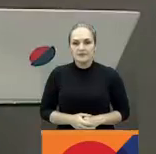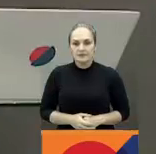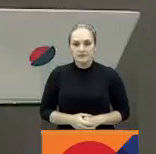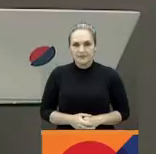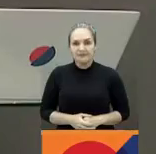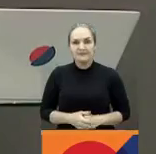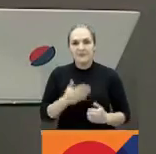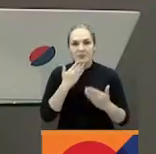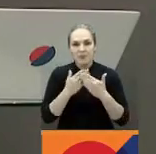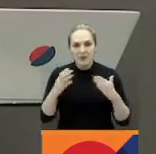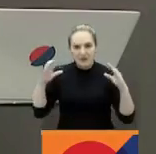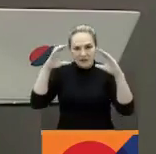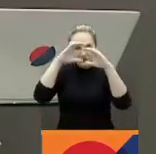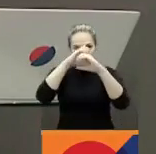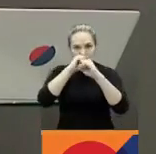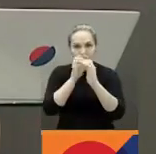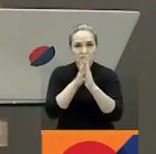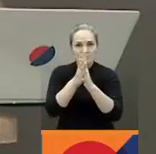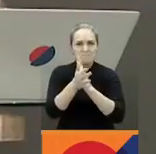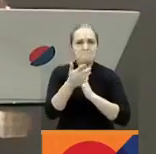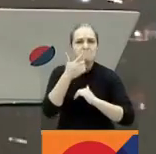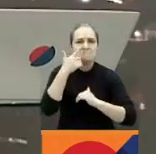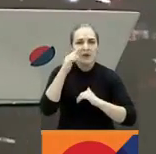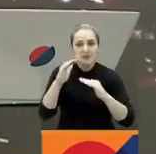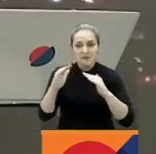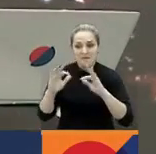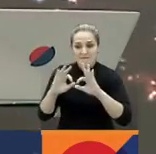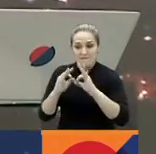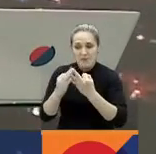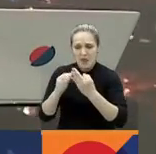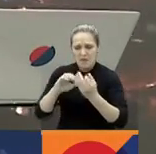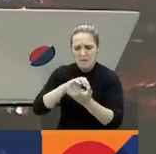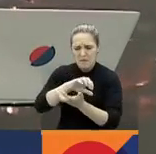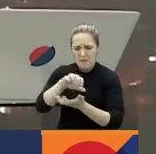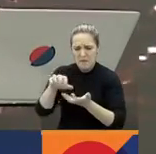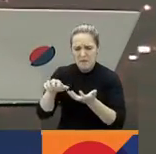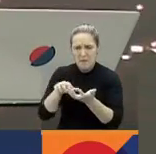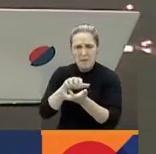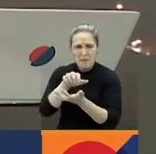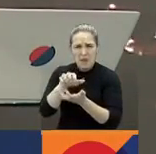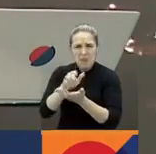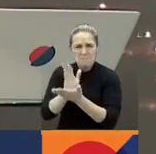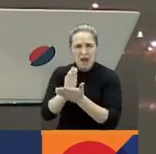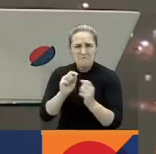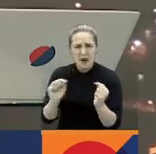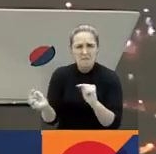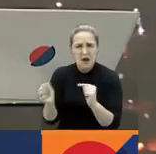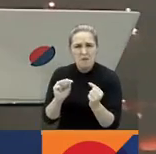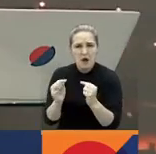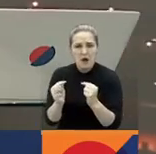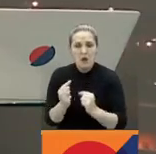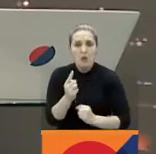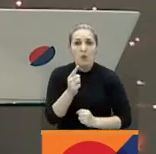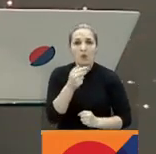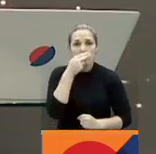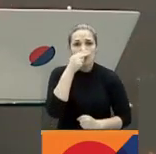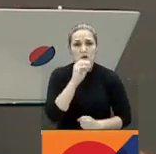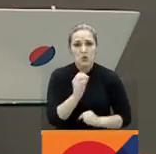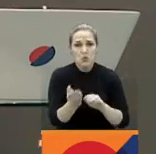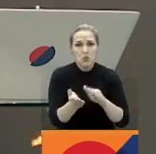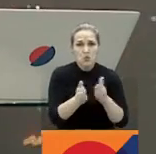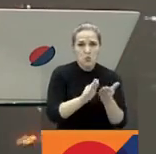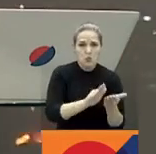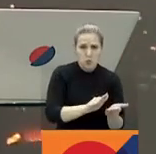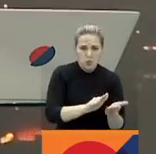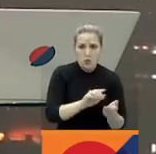Buenas noches. En medio de una aparente riña familiar, un menor de edad perdió la vida y un adulto mayor resultó herido en hechos ocurridos en el municipio